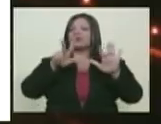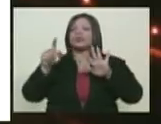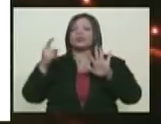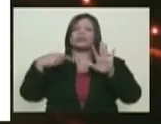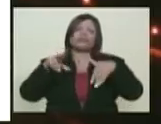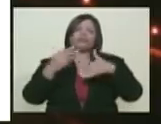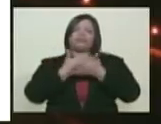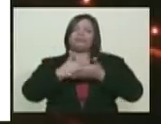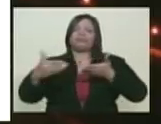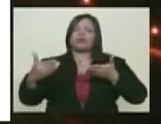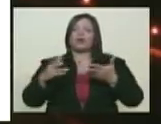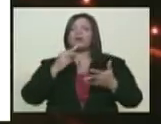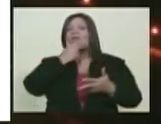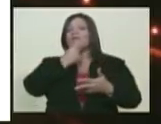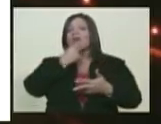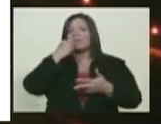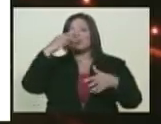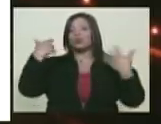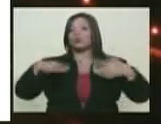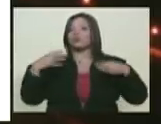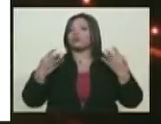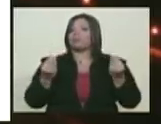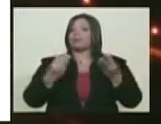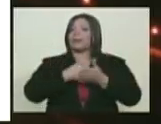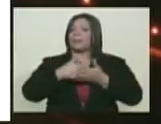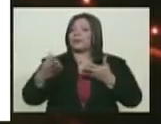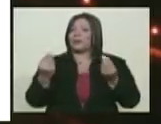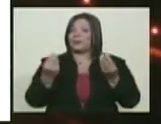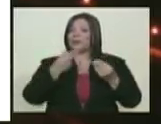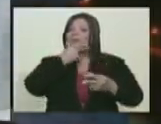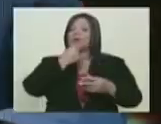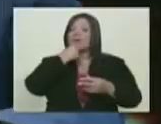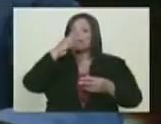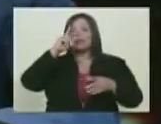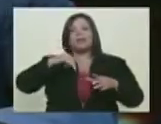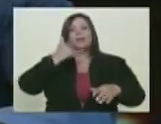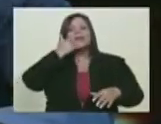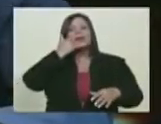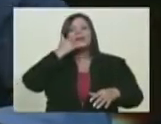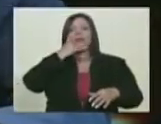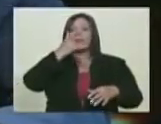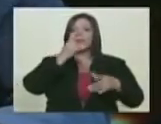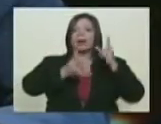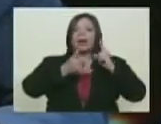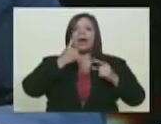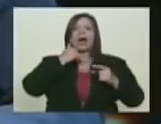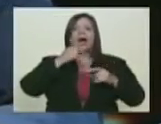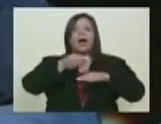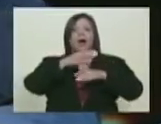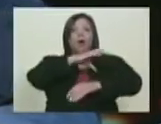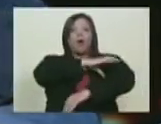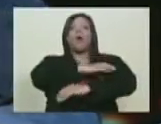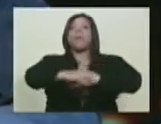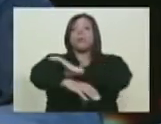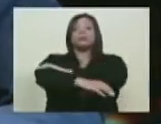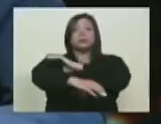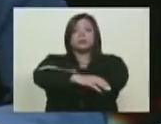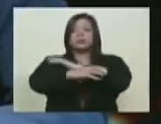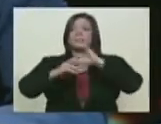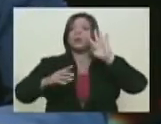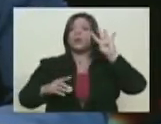1.798.802.000 bolívares, un realero. Y luego ha hablado telefónicamente el presidente con los gobernadores de oposición,